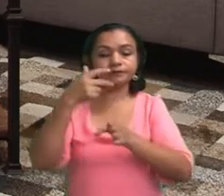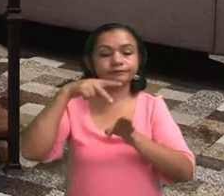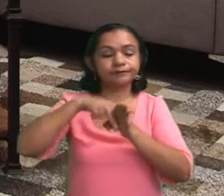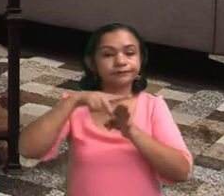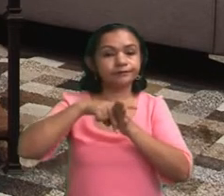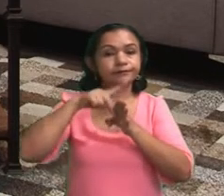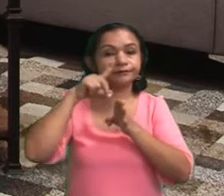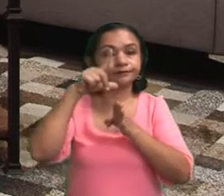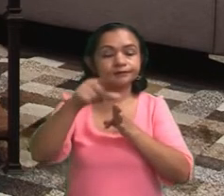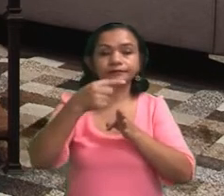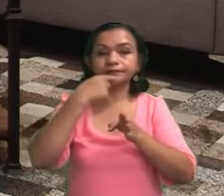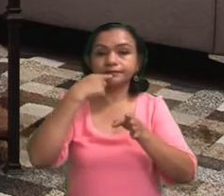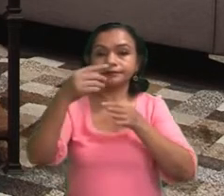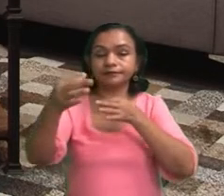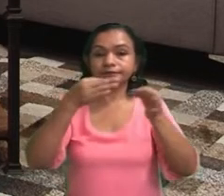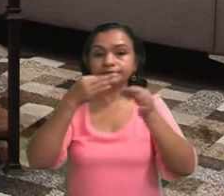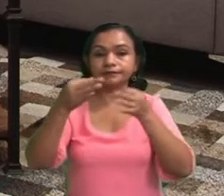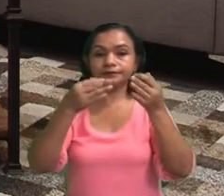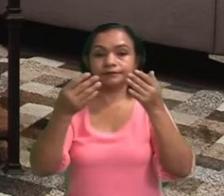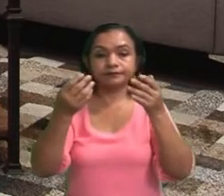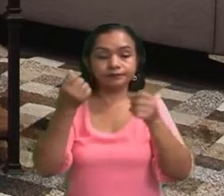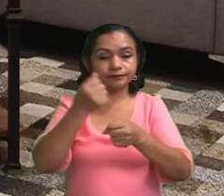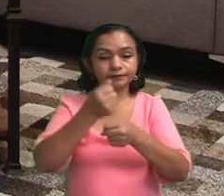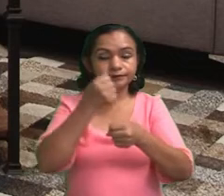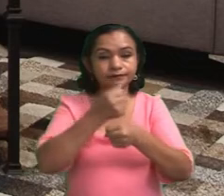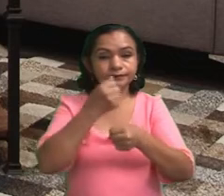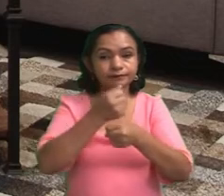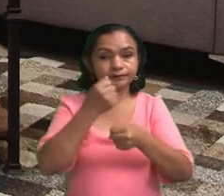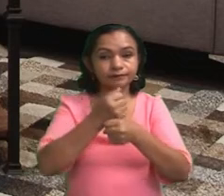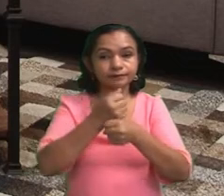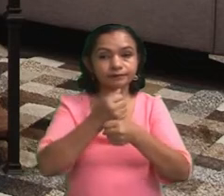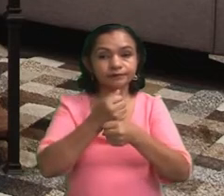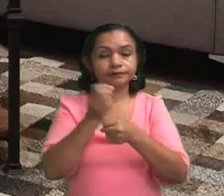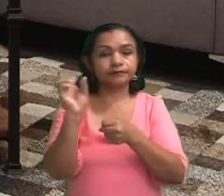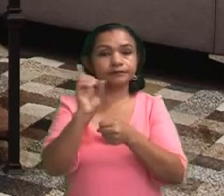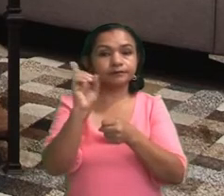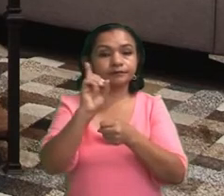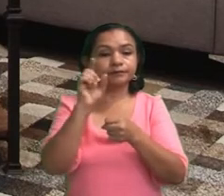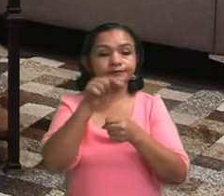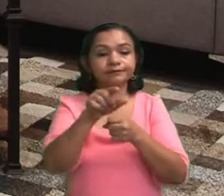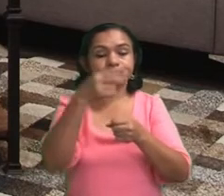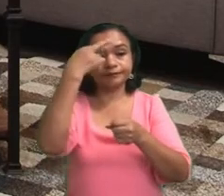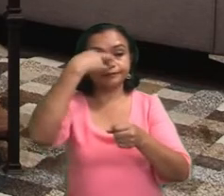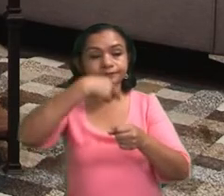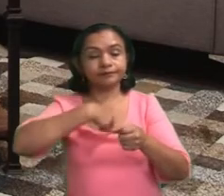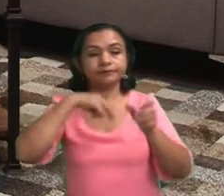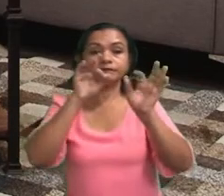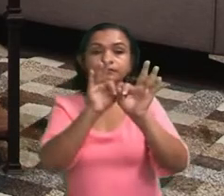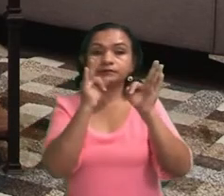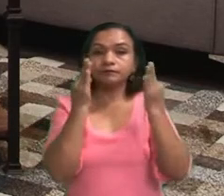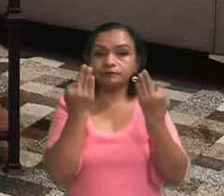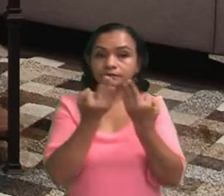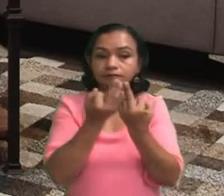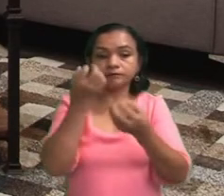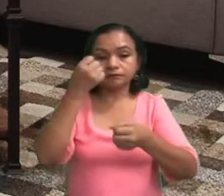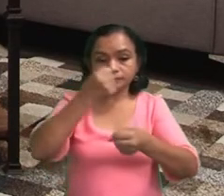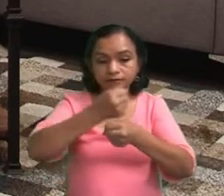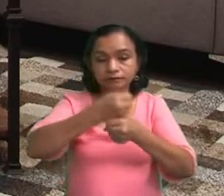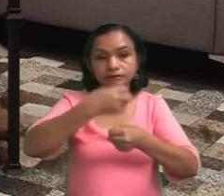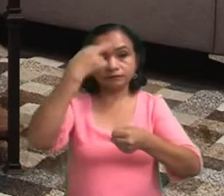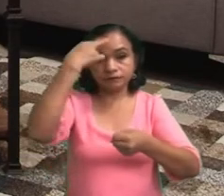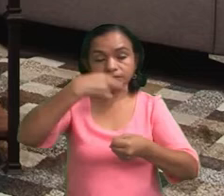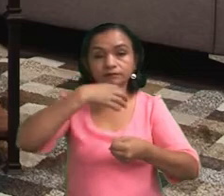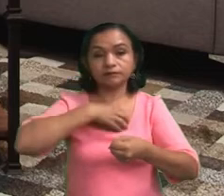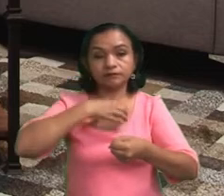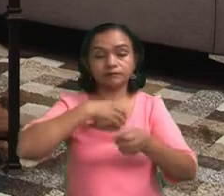Y hacemos énfasis en esto porque la producción campesina descansa en la familia, es un esfuerzo familiar. El